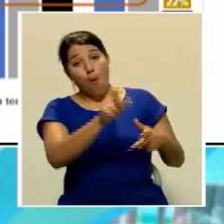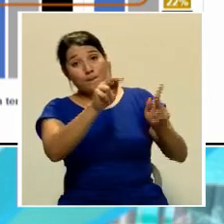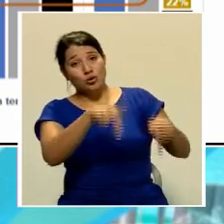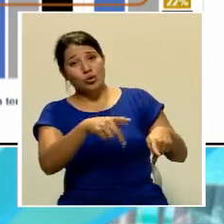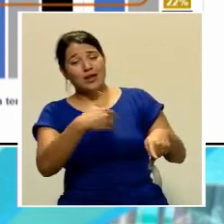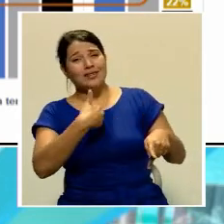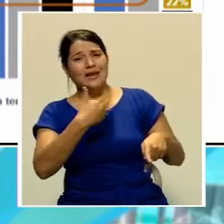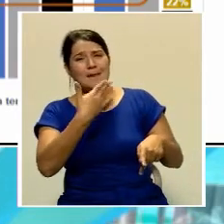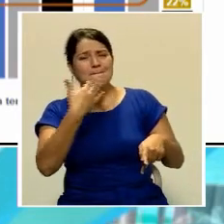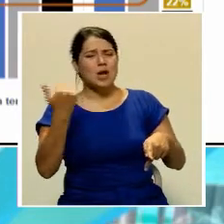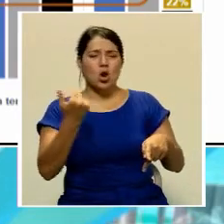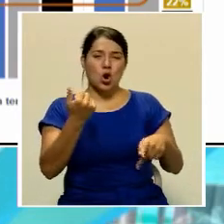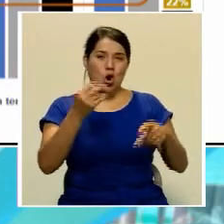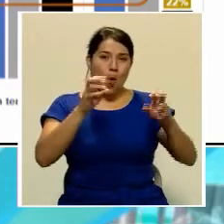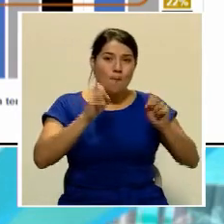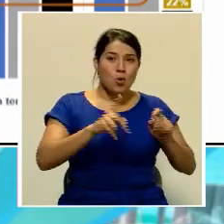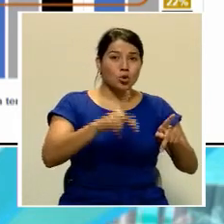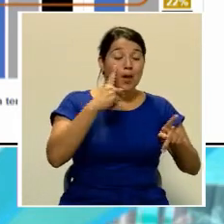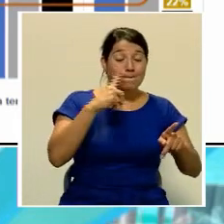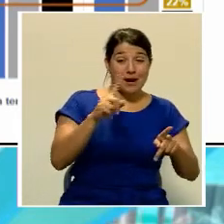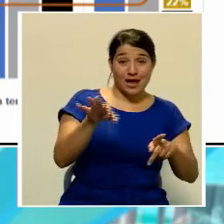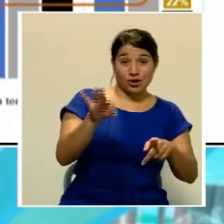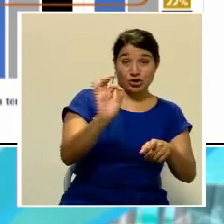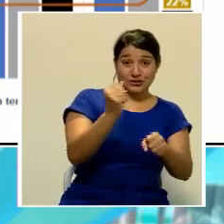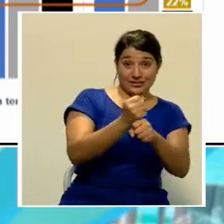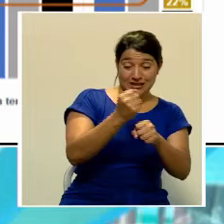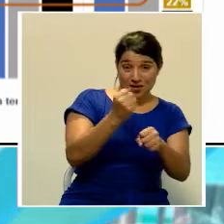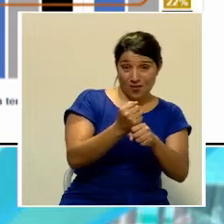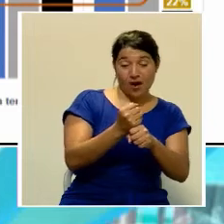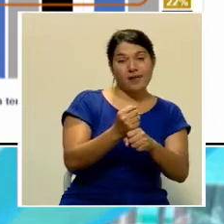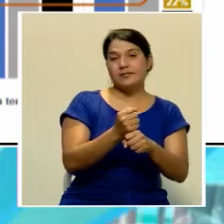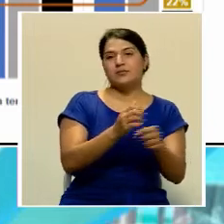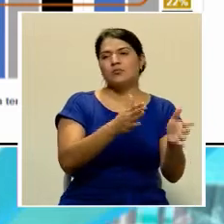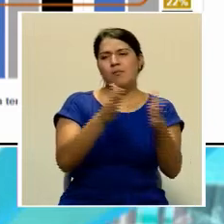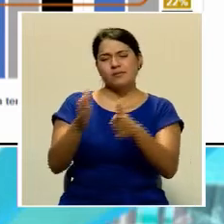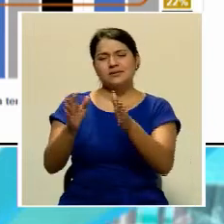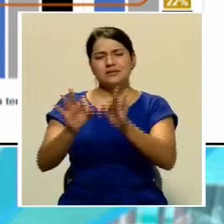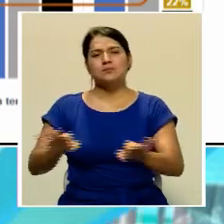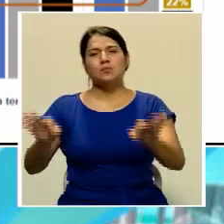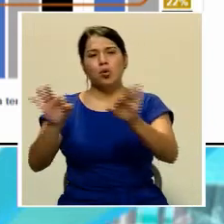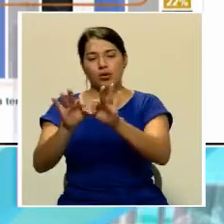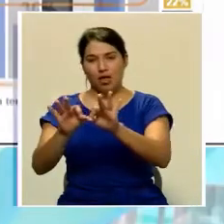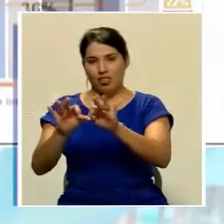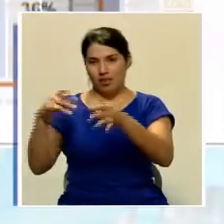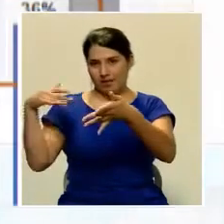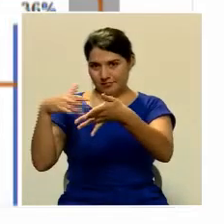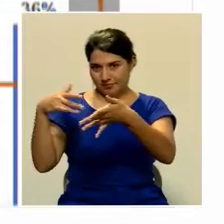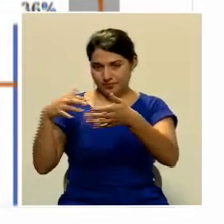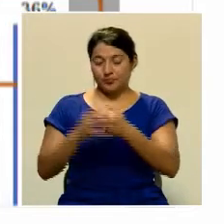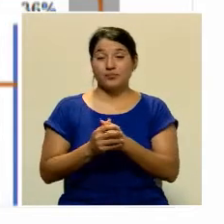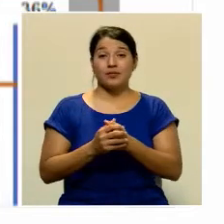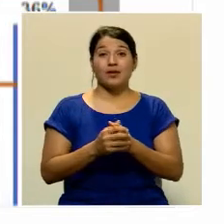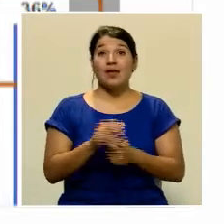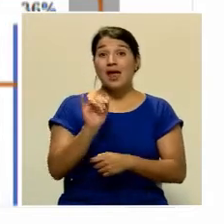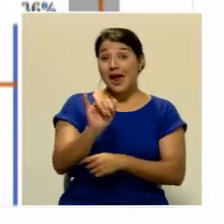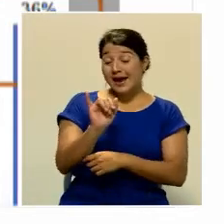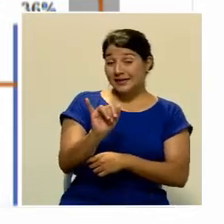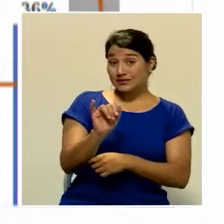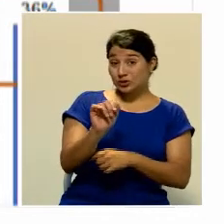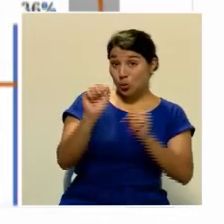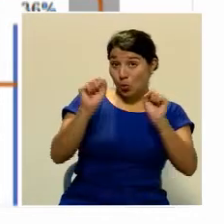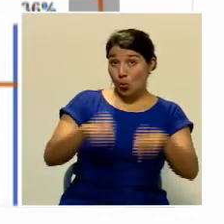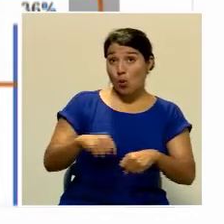para colocarse en el mercado laboral y además recibir un mejor ingreso por esa inversión en educación. Eso que tenemos acá